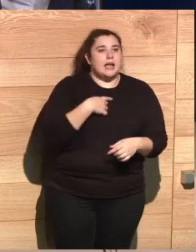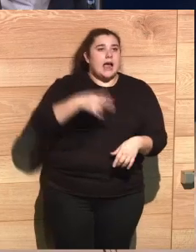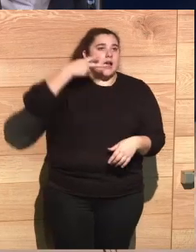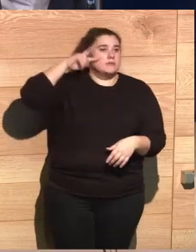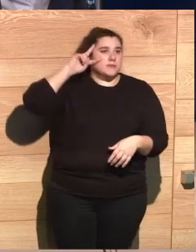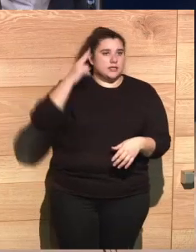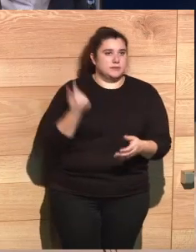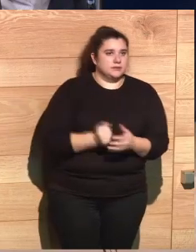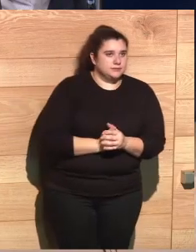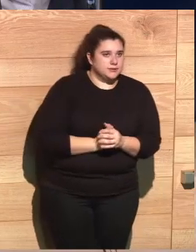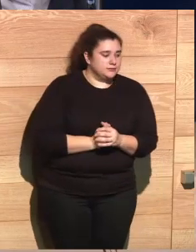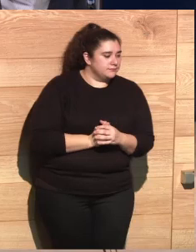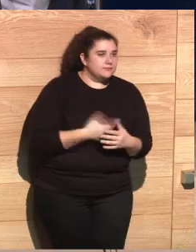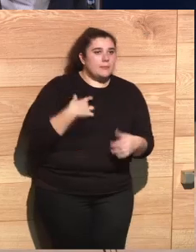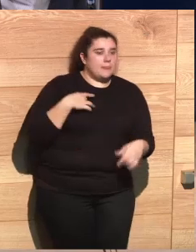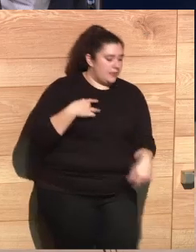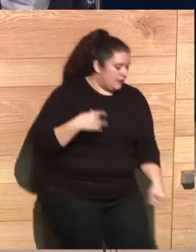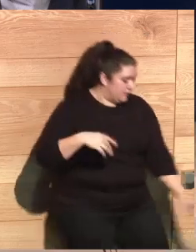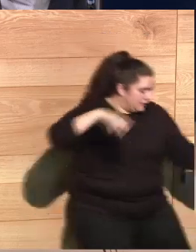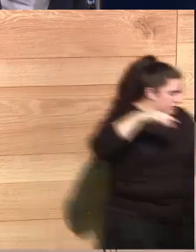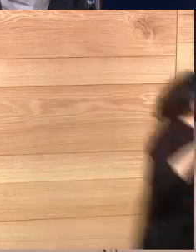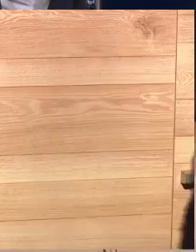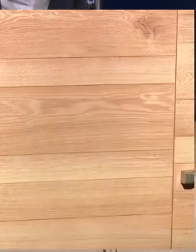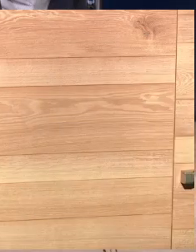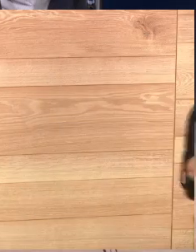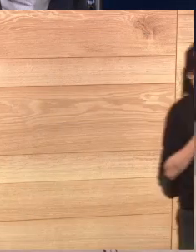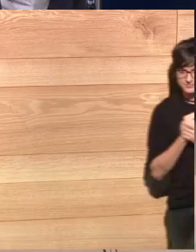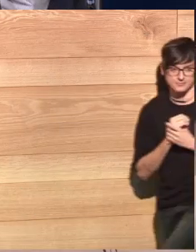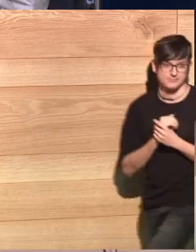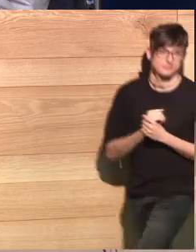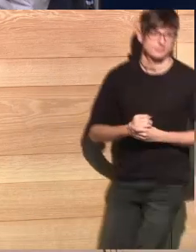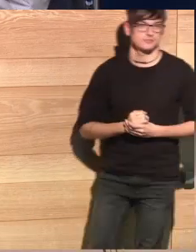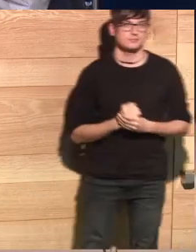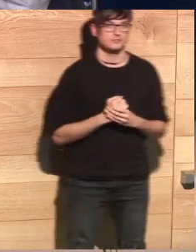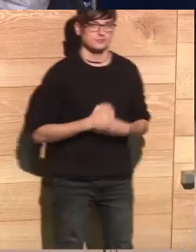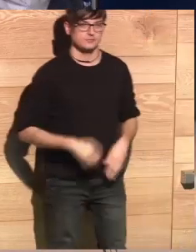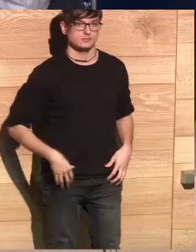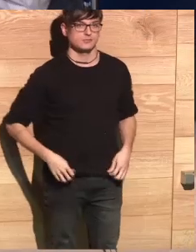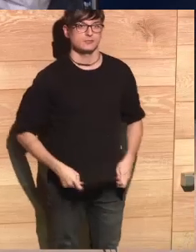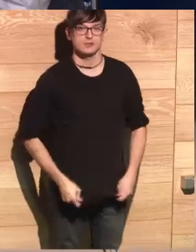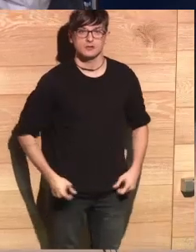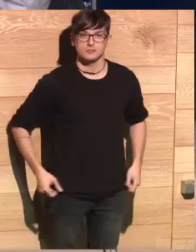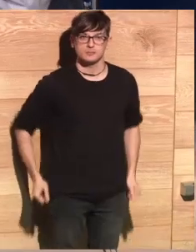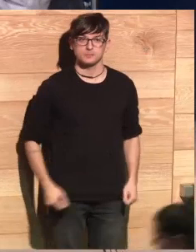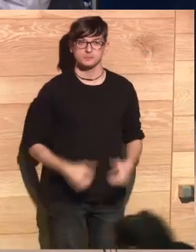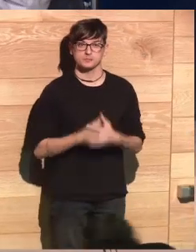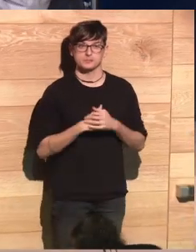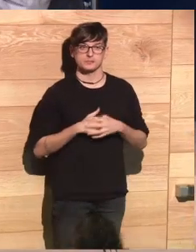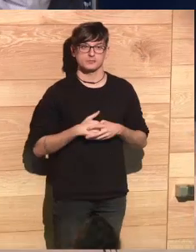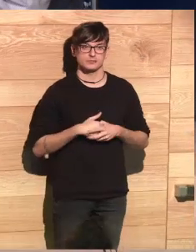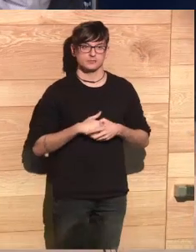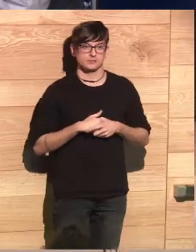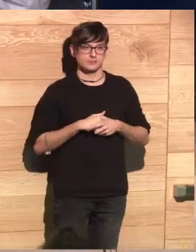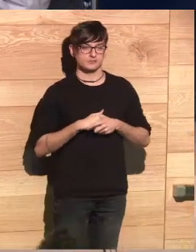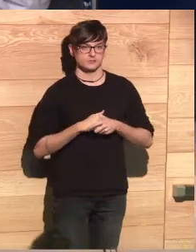Experimentando con él. Claro, experimentar es una forma de juego. ¿O no? No de juego como objeto, sino de juego